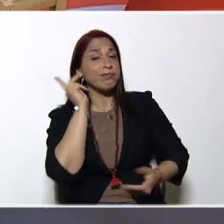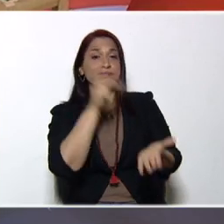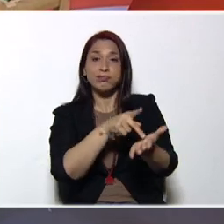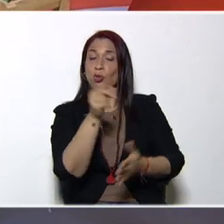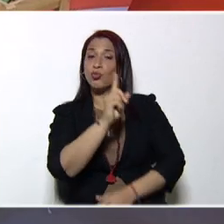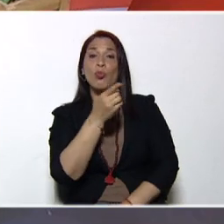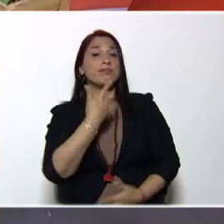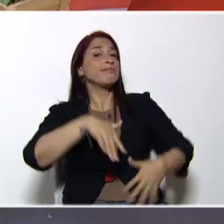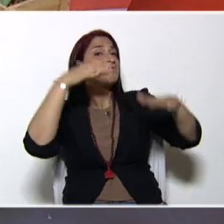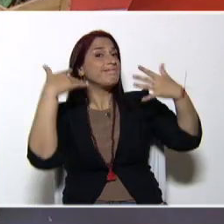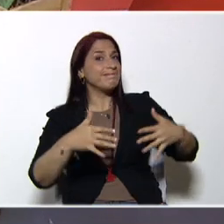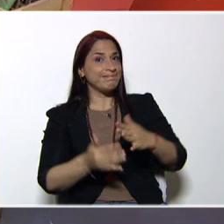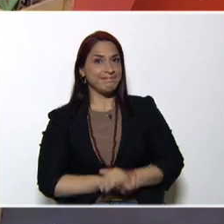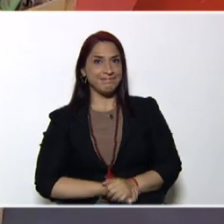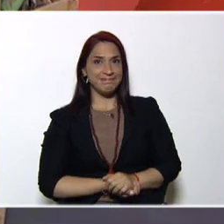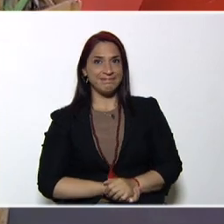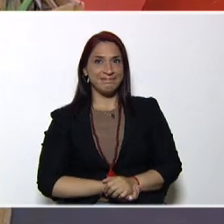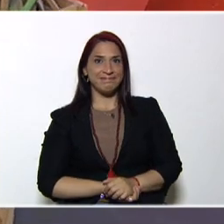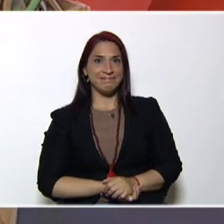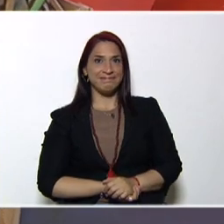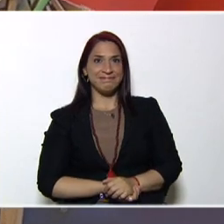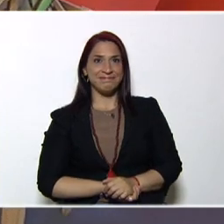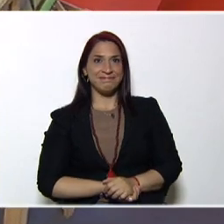no, ahí. Sí. Y Tuve que reparar.